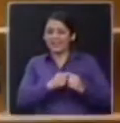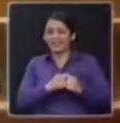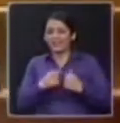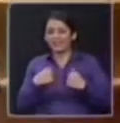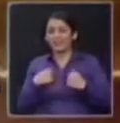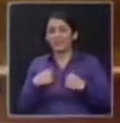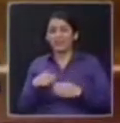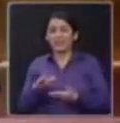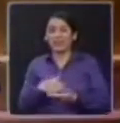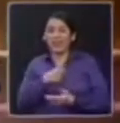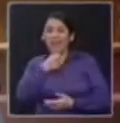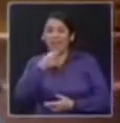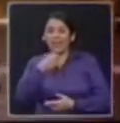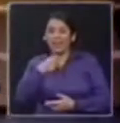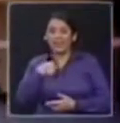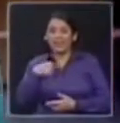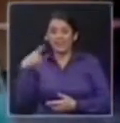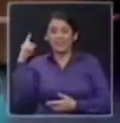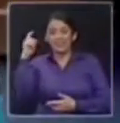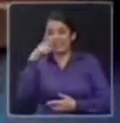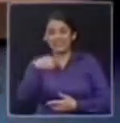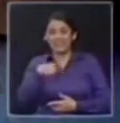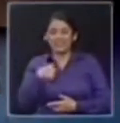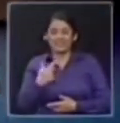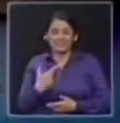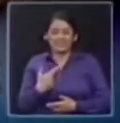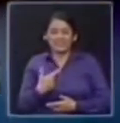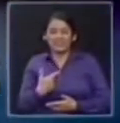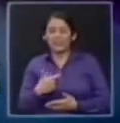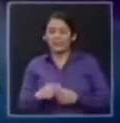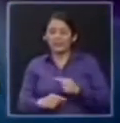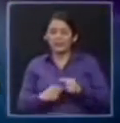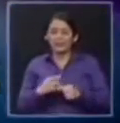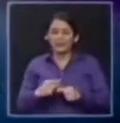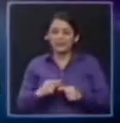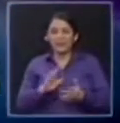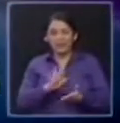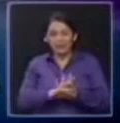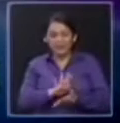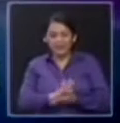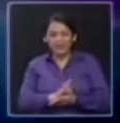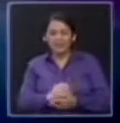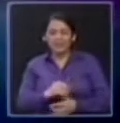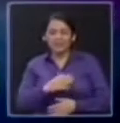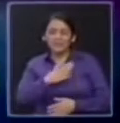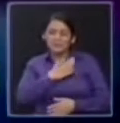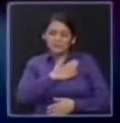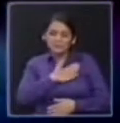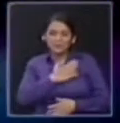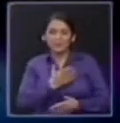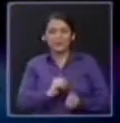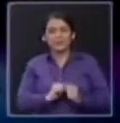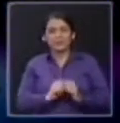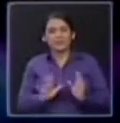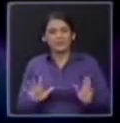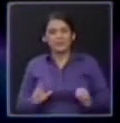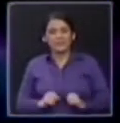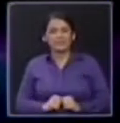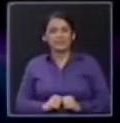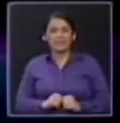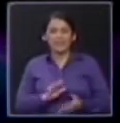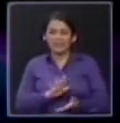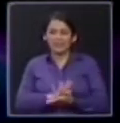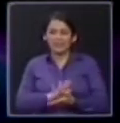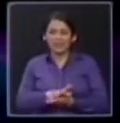cantar. Pero es algo que he ido venciendo a poco y ya me siento con mucha más confianza, me siento más